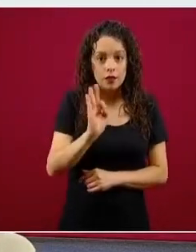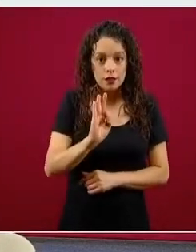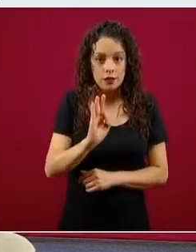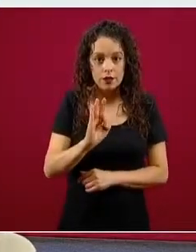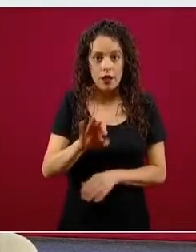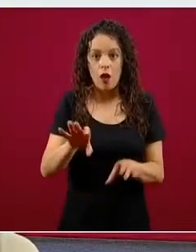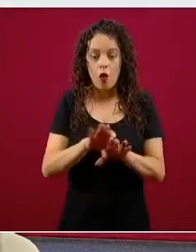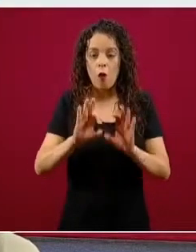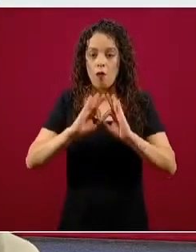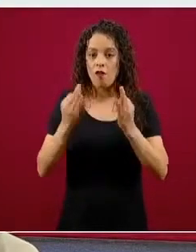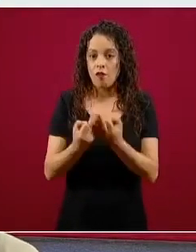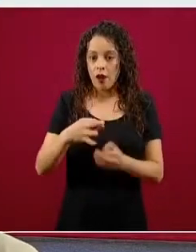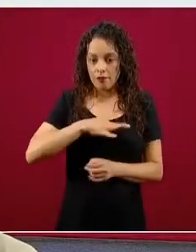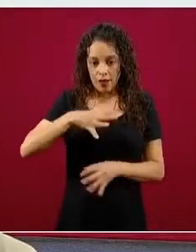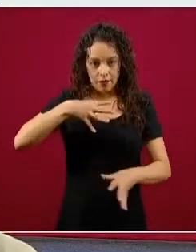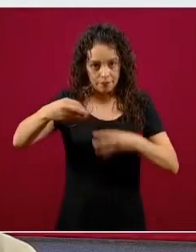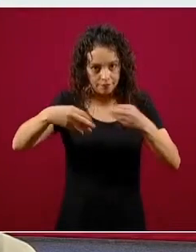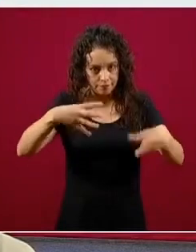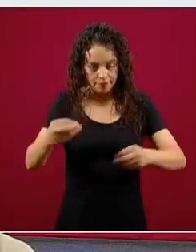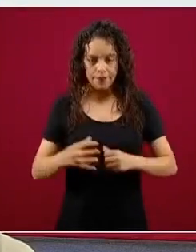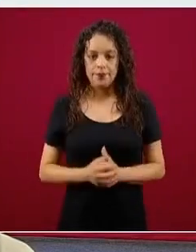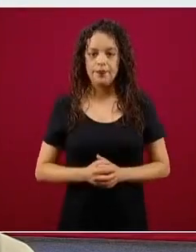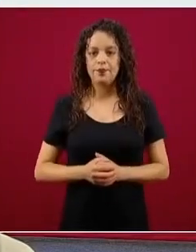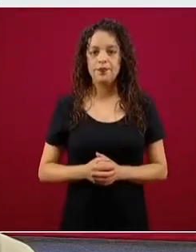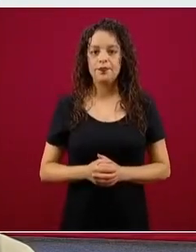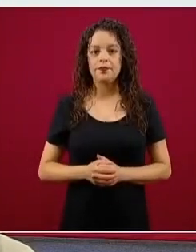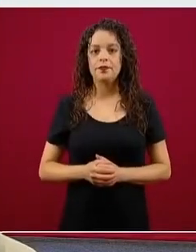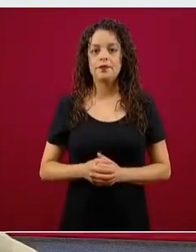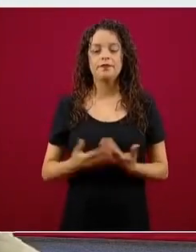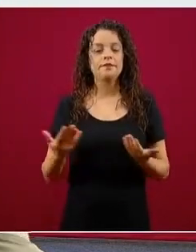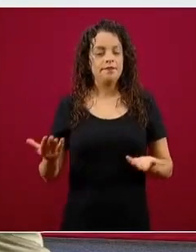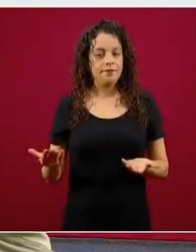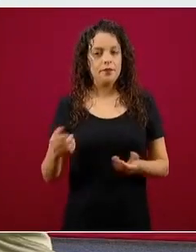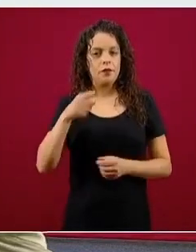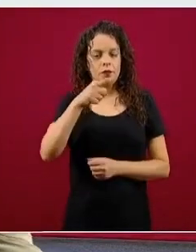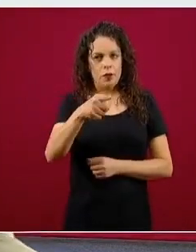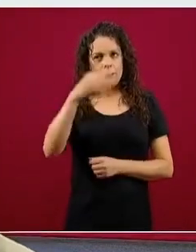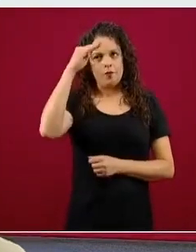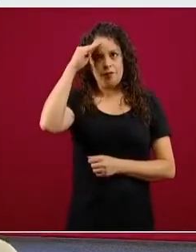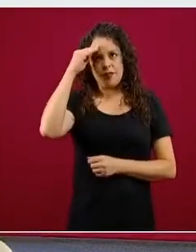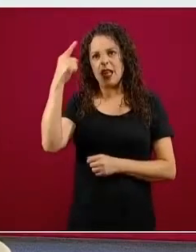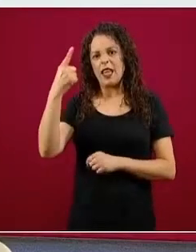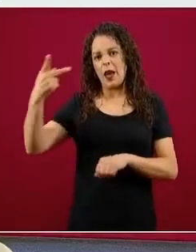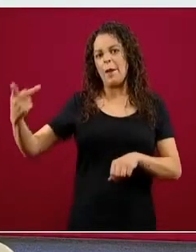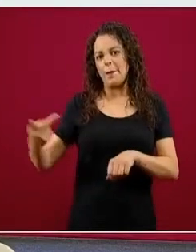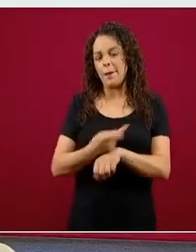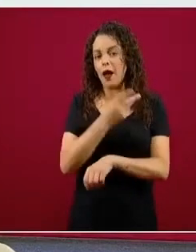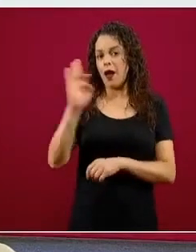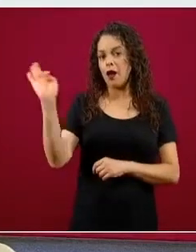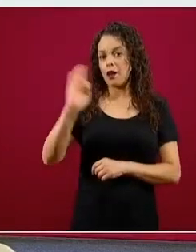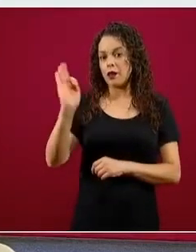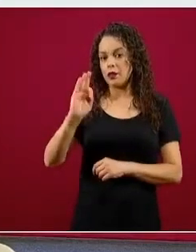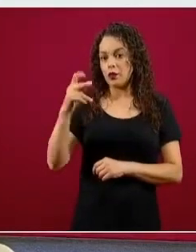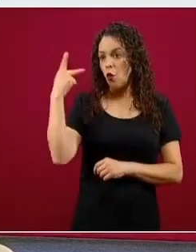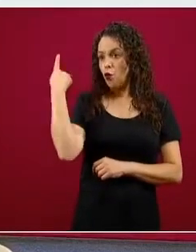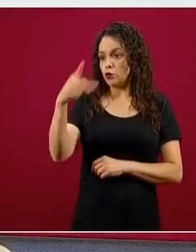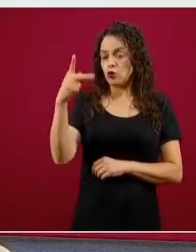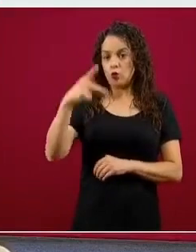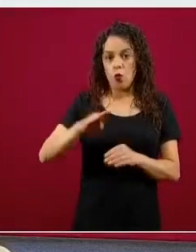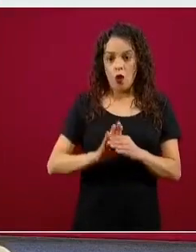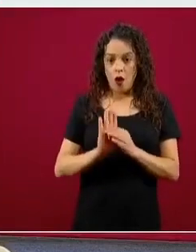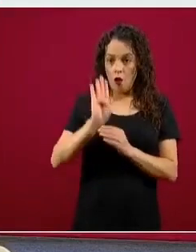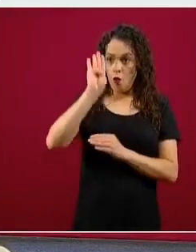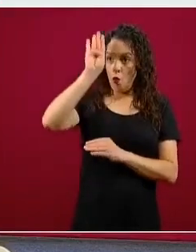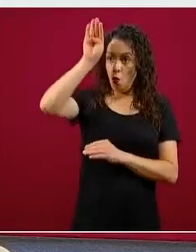¿Qué pasaría si estas curvas, cada una de ellas tiene su propia dinámica?